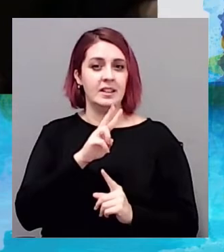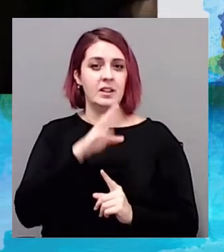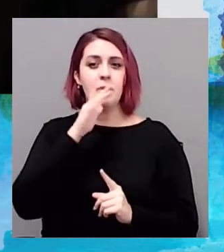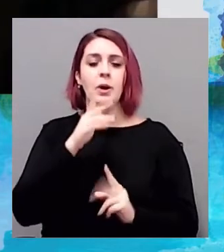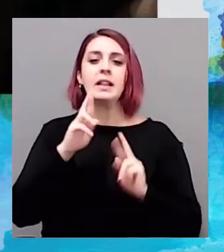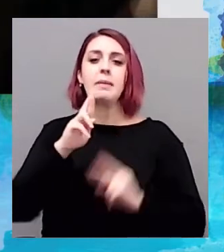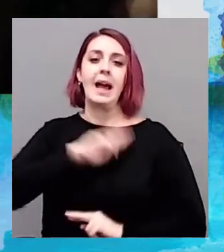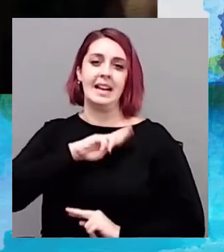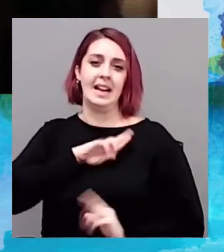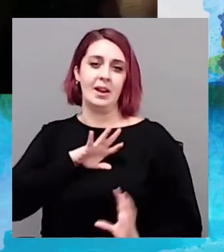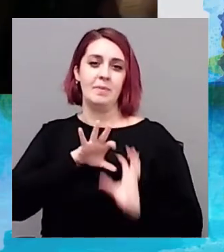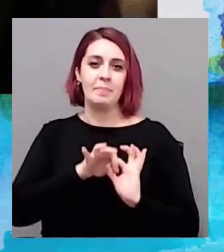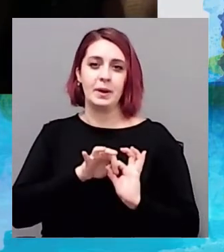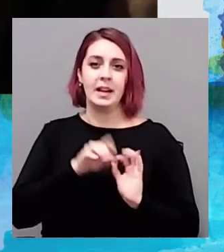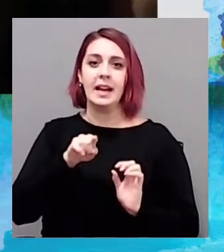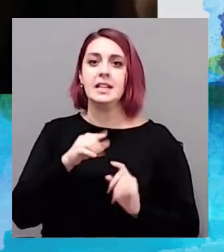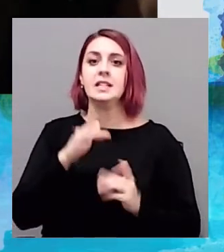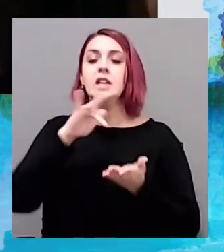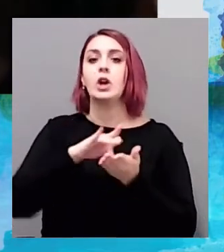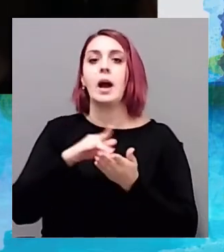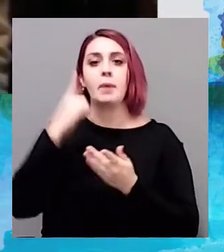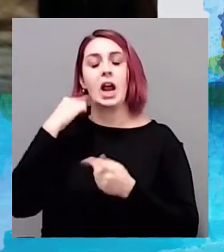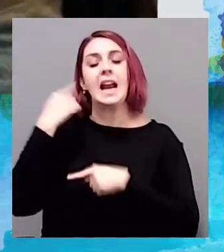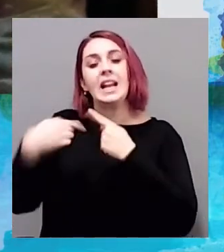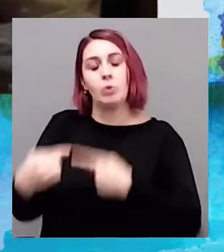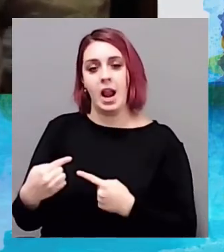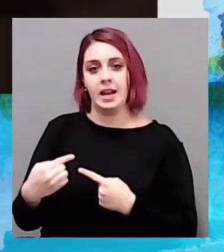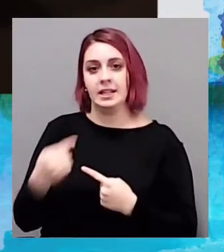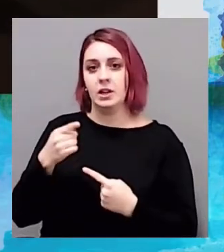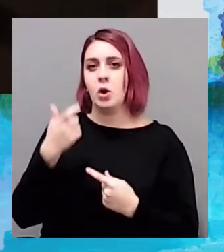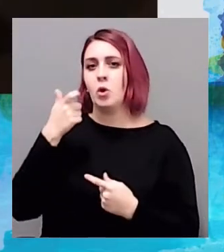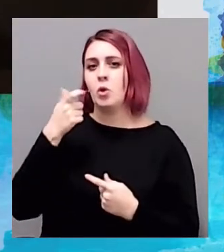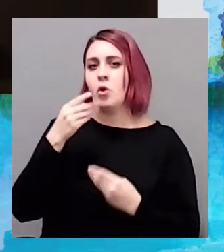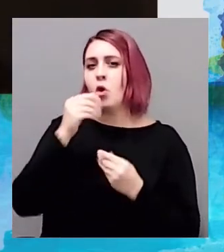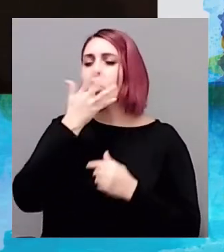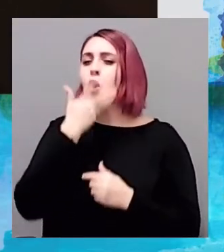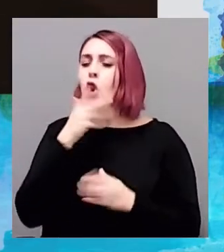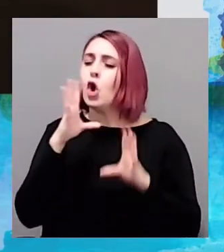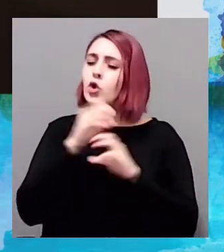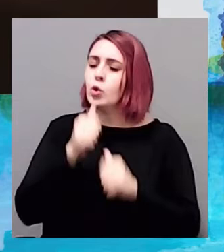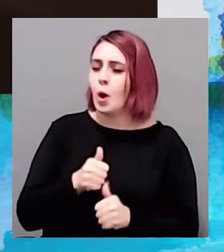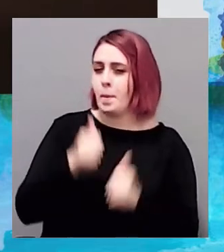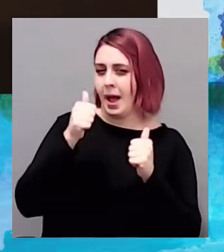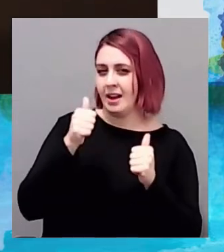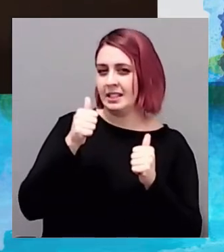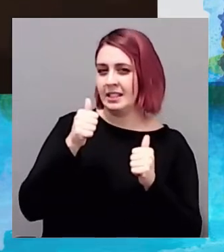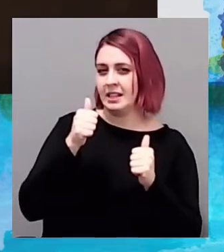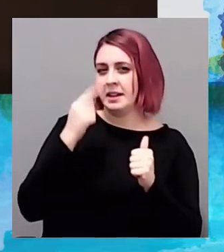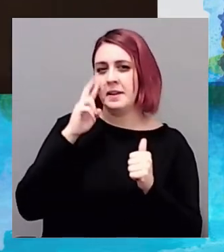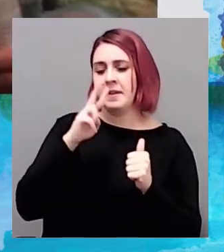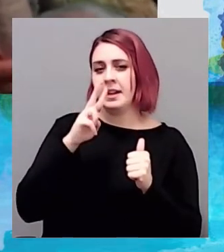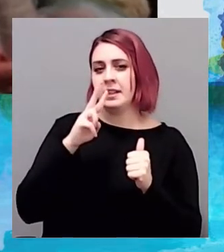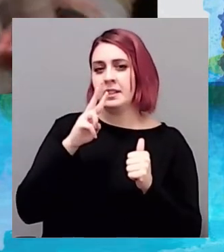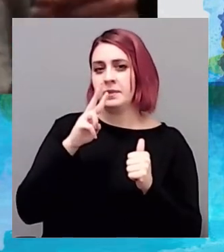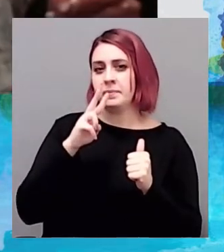Entonces este se utilizaba para ceremonias rituales y es de un color como más oscuro y tiene, como veréis, los 2 primeros sobre